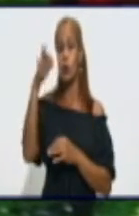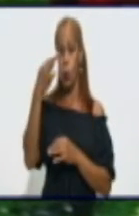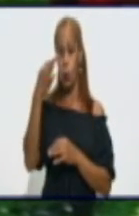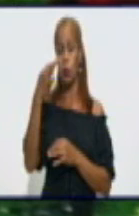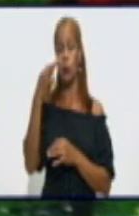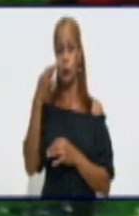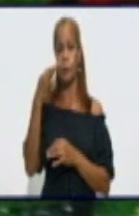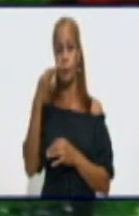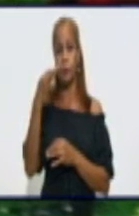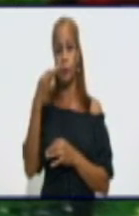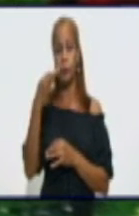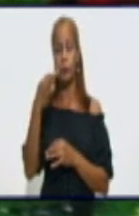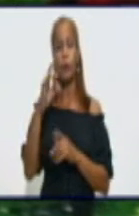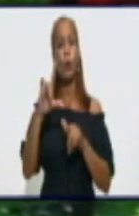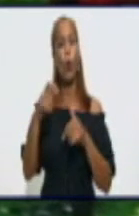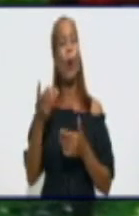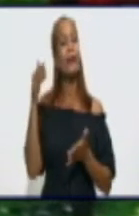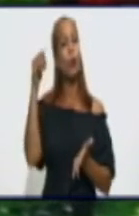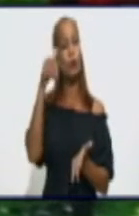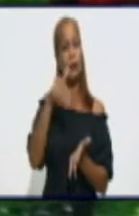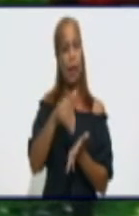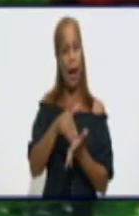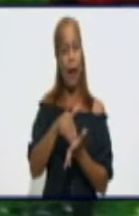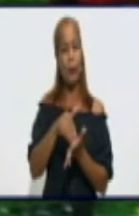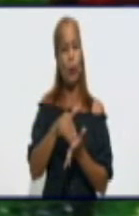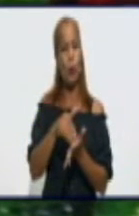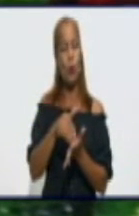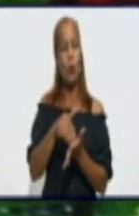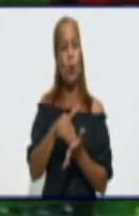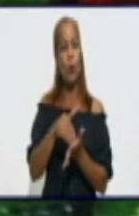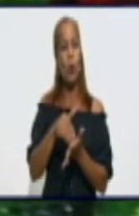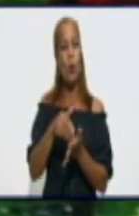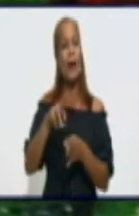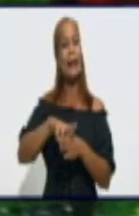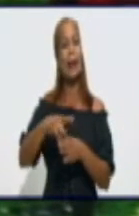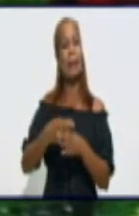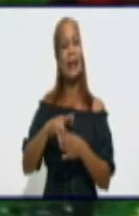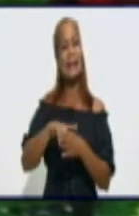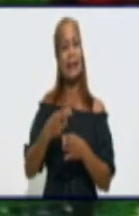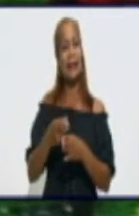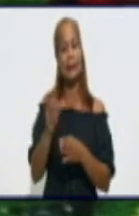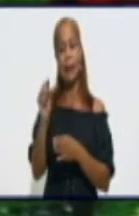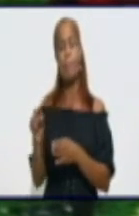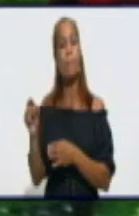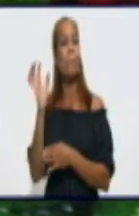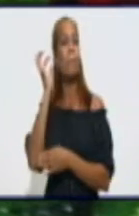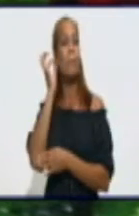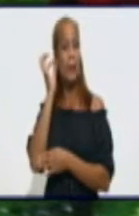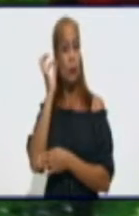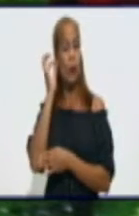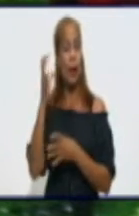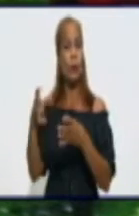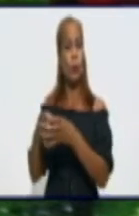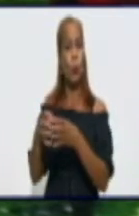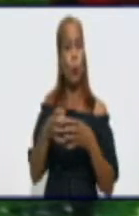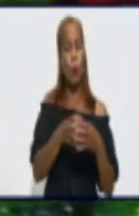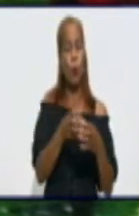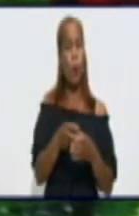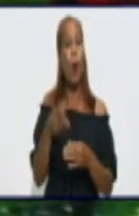así mismo, cuando llegaron con representantes de diferentes bloques de la Federación de Mujeres Cubanas a